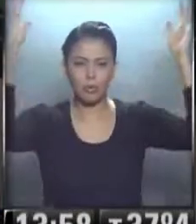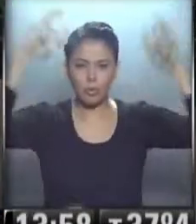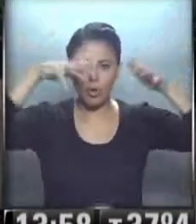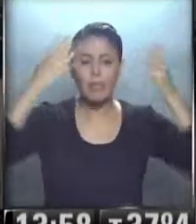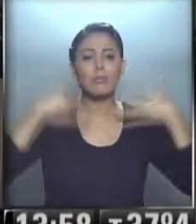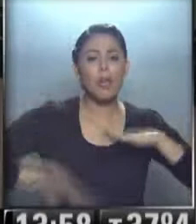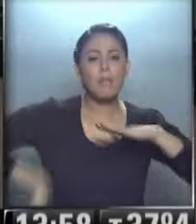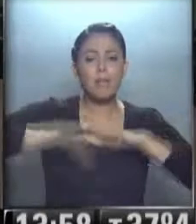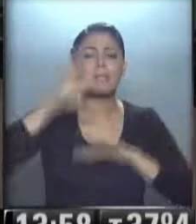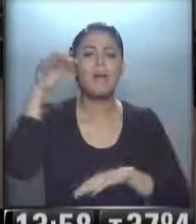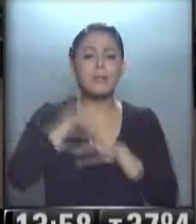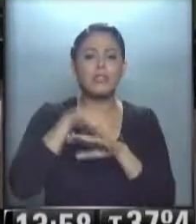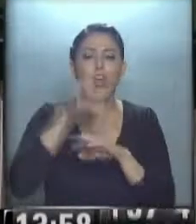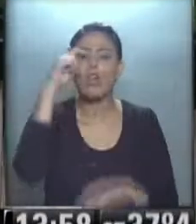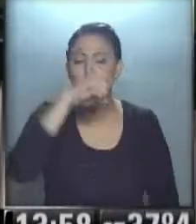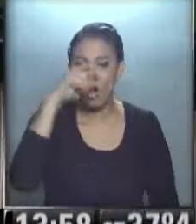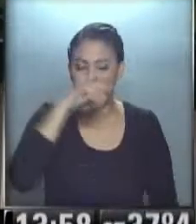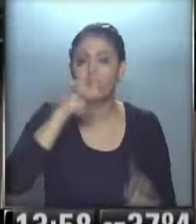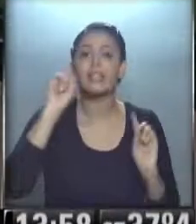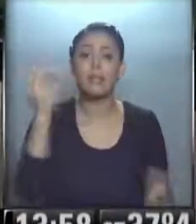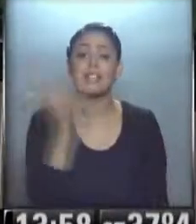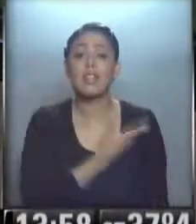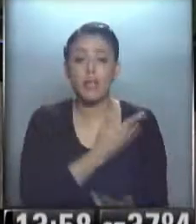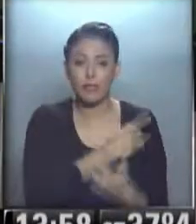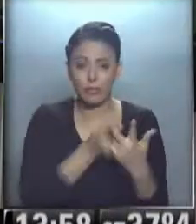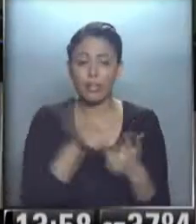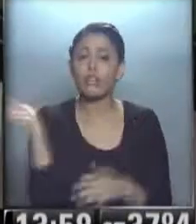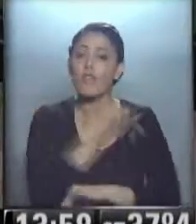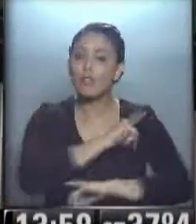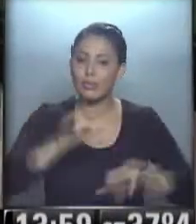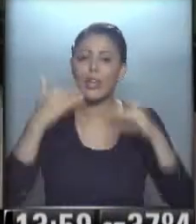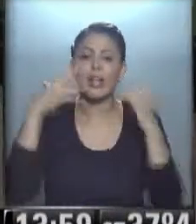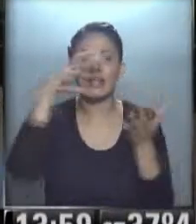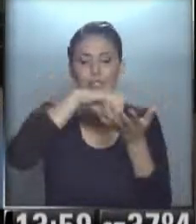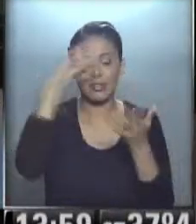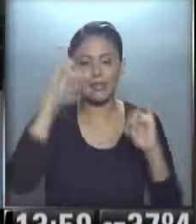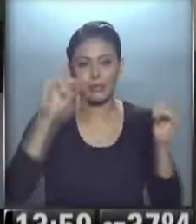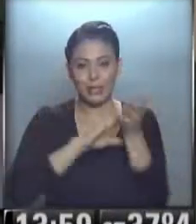más altas, Misiones, Corrientes y Santa Fe. Y la información, Servicio Meteorológico Nacional.